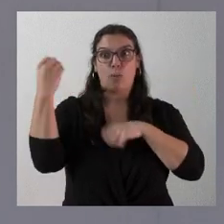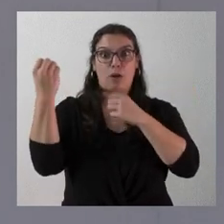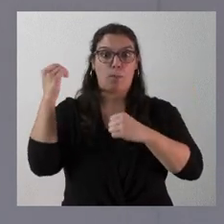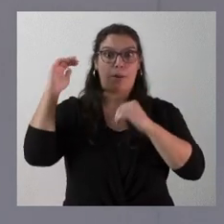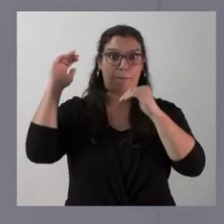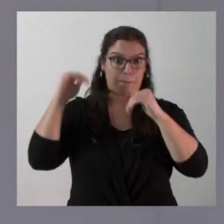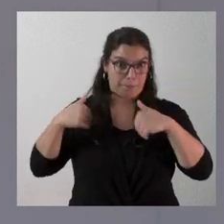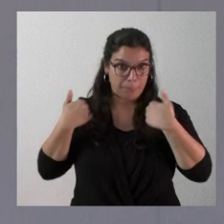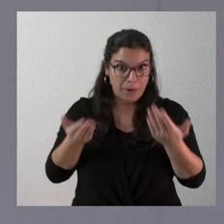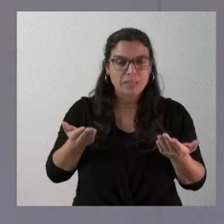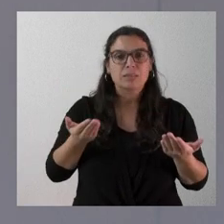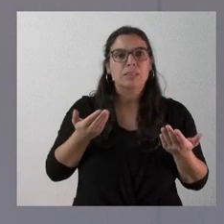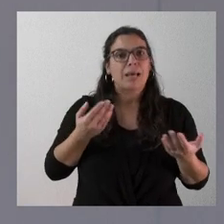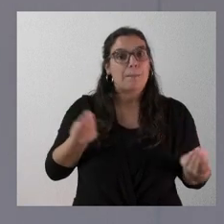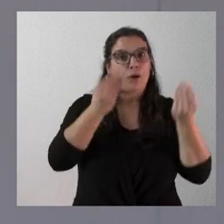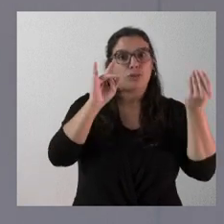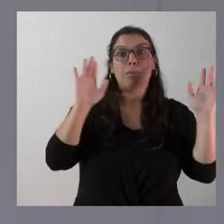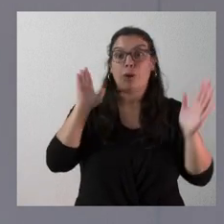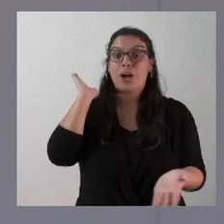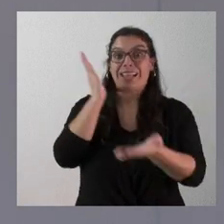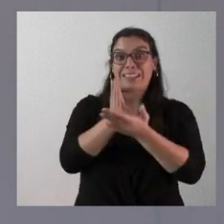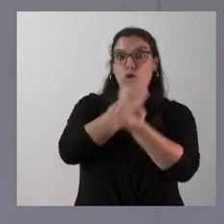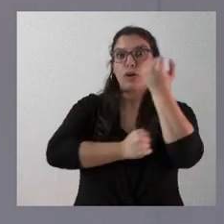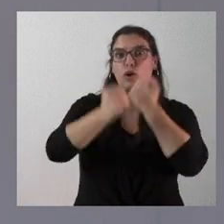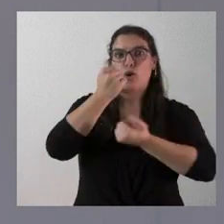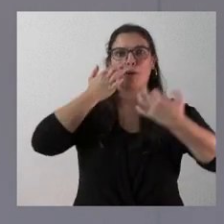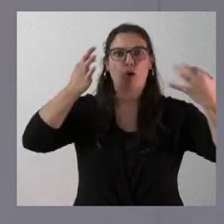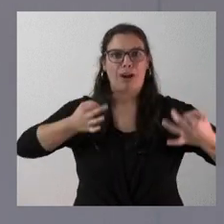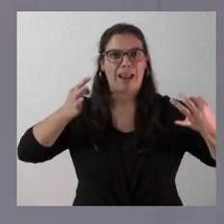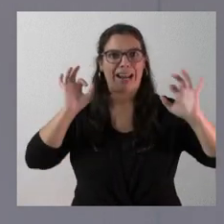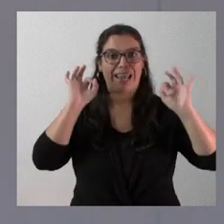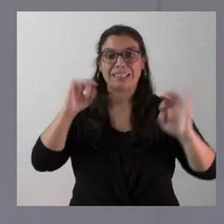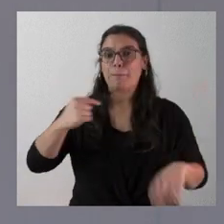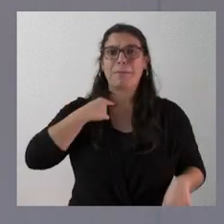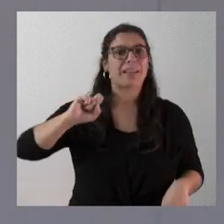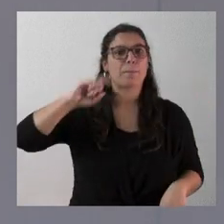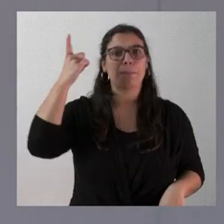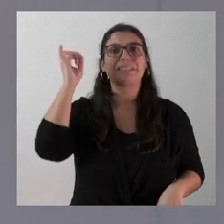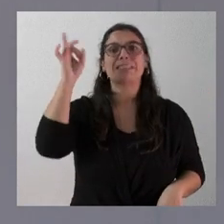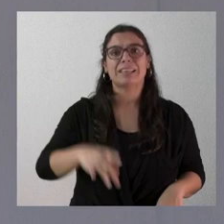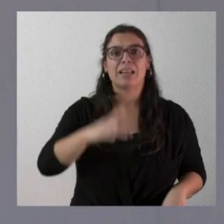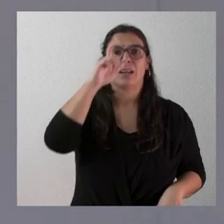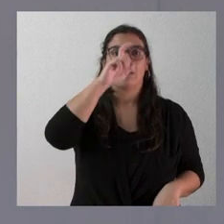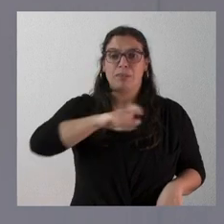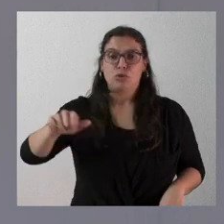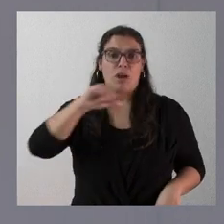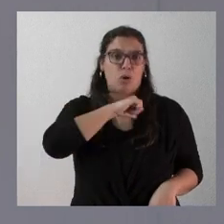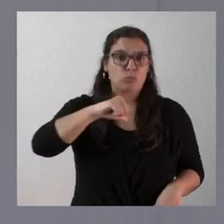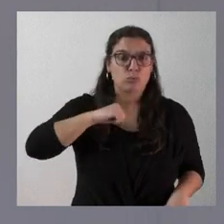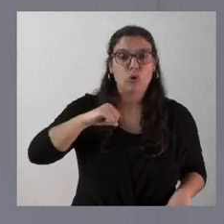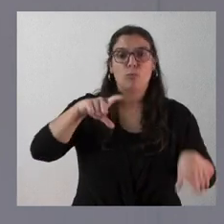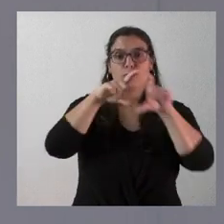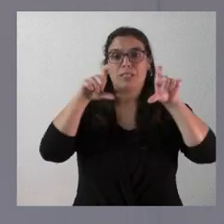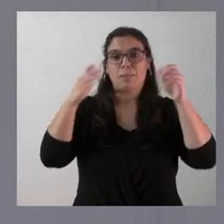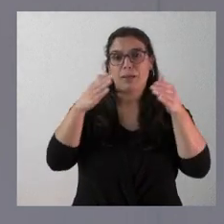que es que este castigo económico se está produciendo y que los principales perdedores aquí están siendo los autónomos las